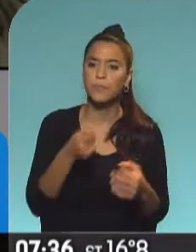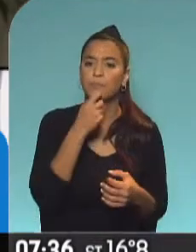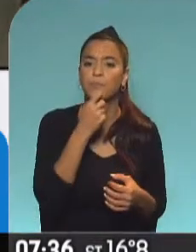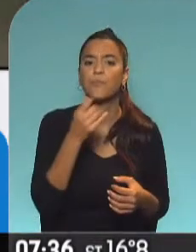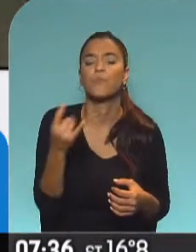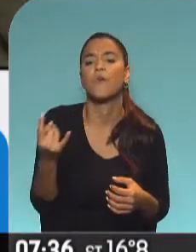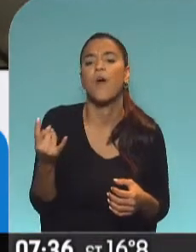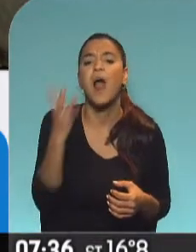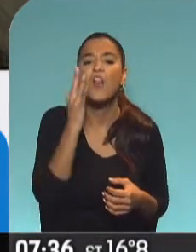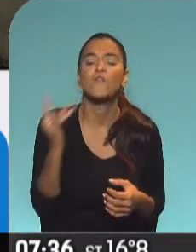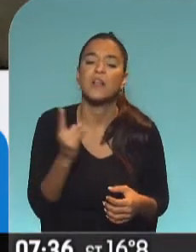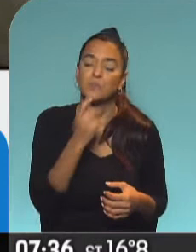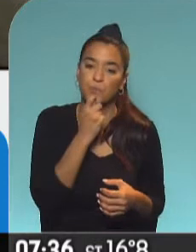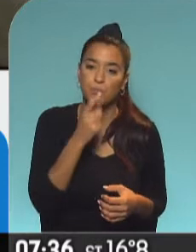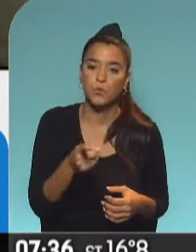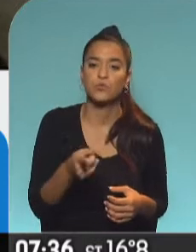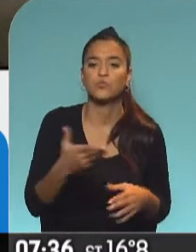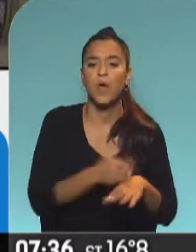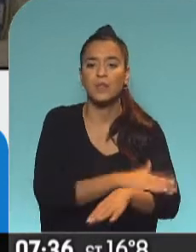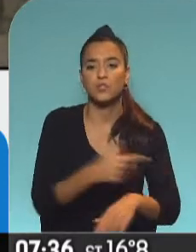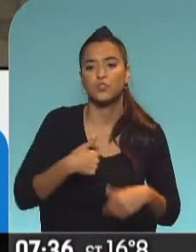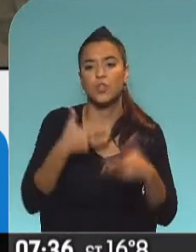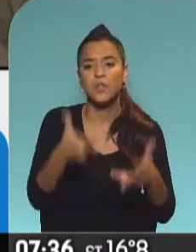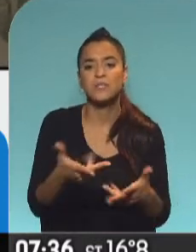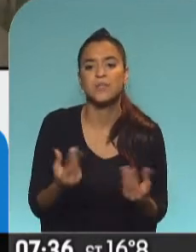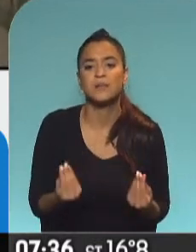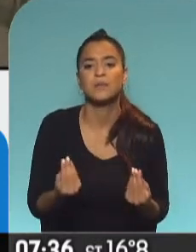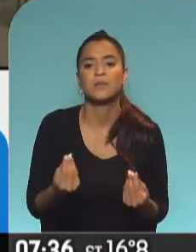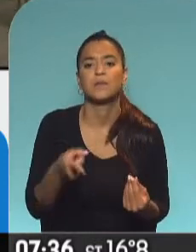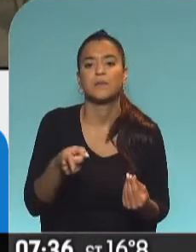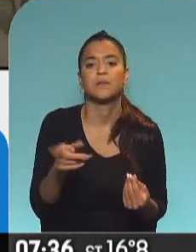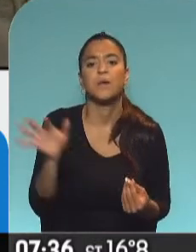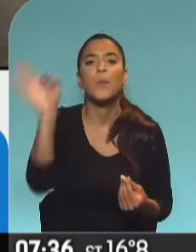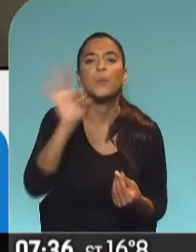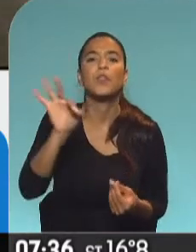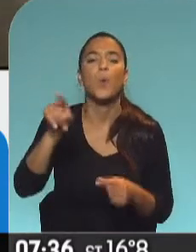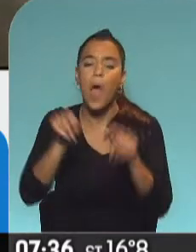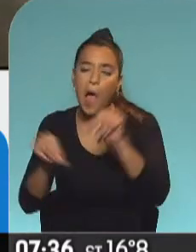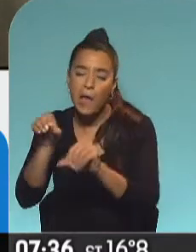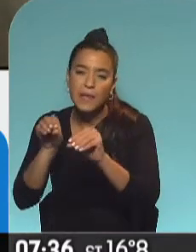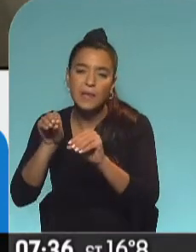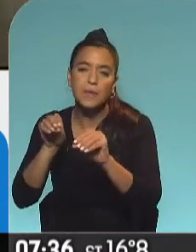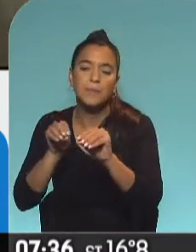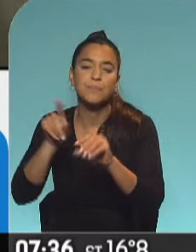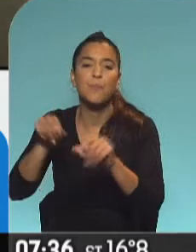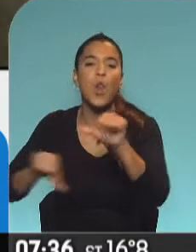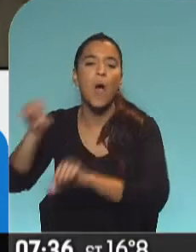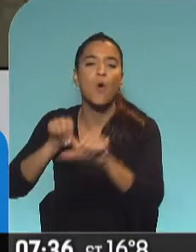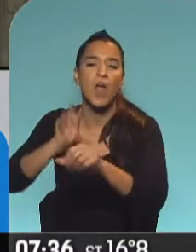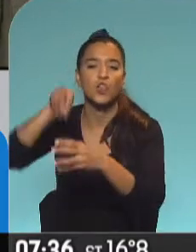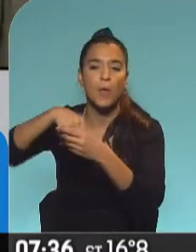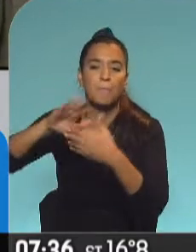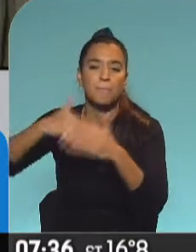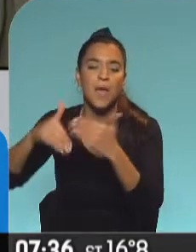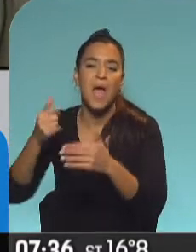sea común. Bueno, esta que te comenté, por ejemplo, el origen artificial del virus, ¿no? Como que ha salido de un laboratorio, que se ha mezclado